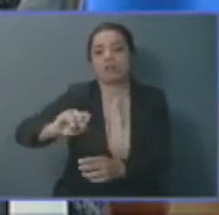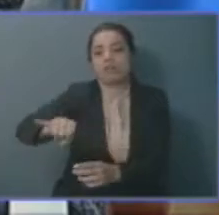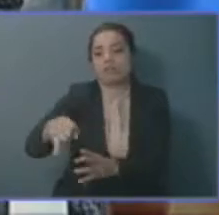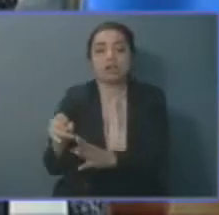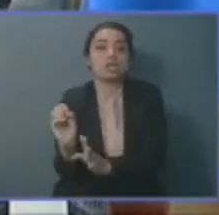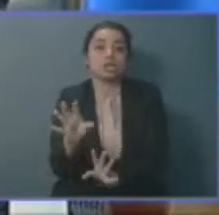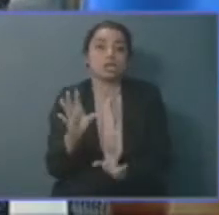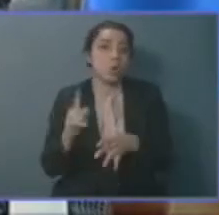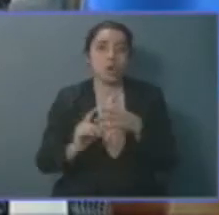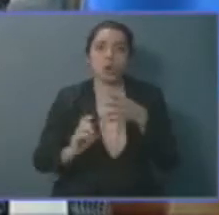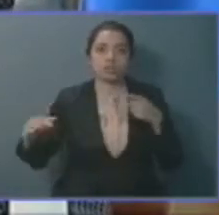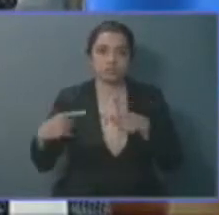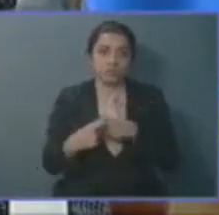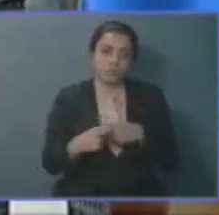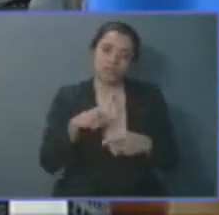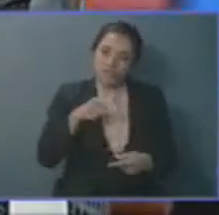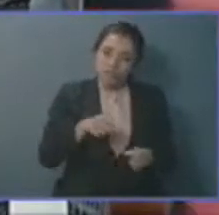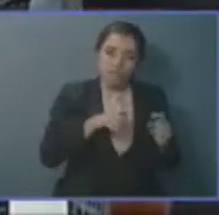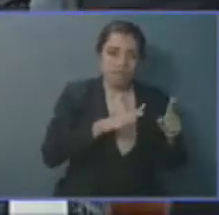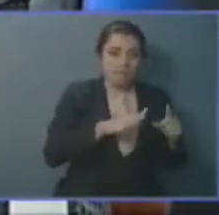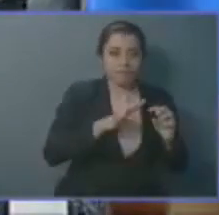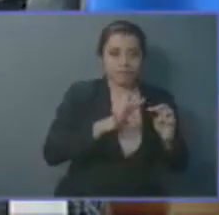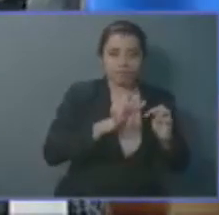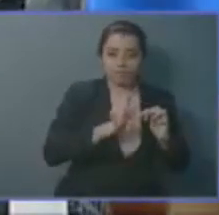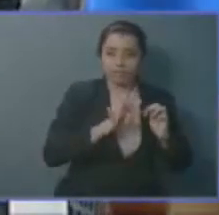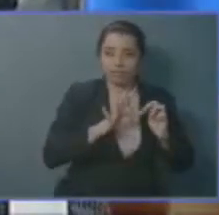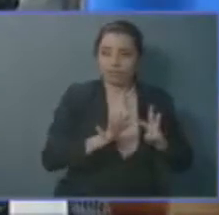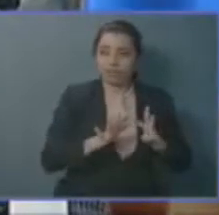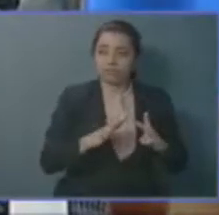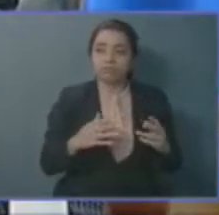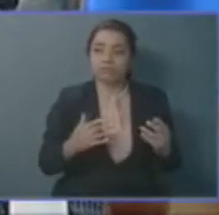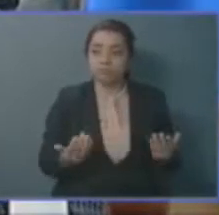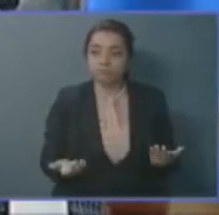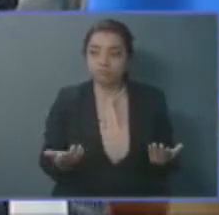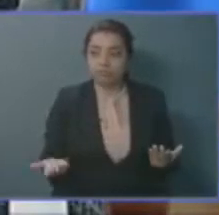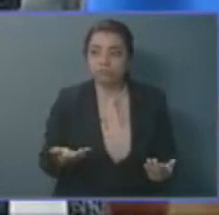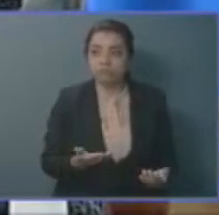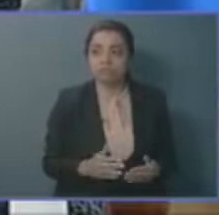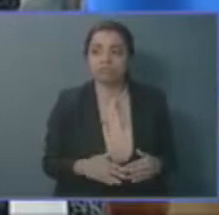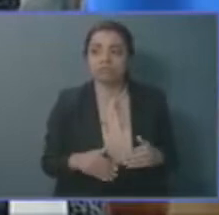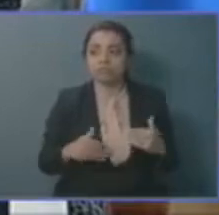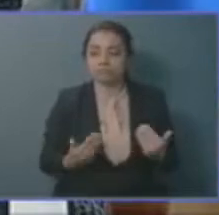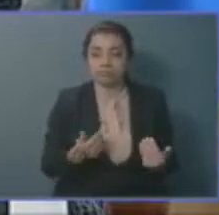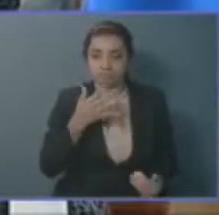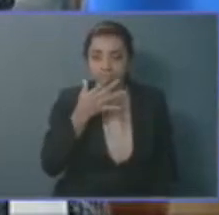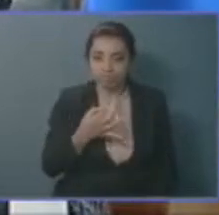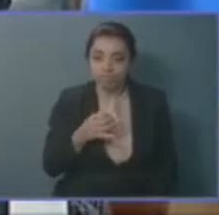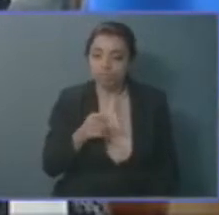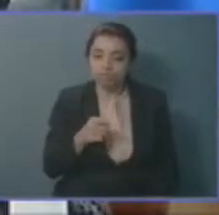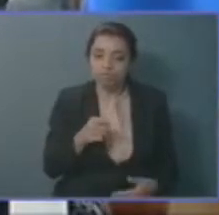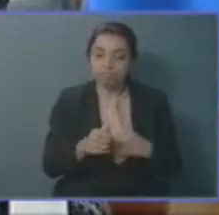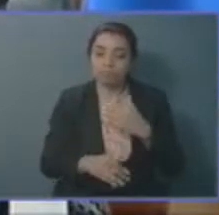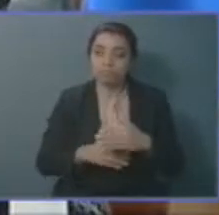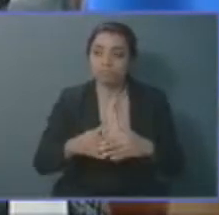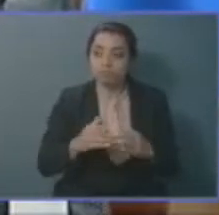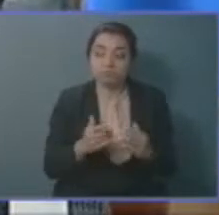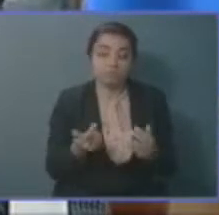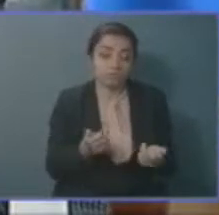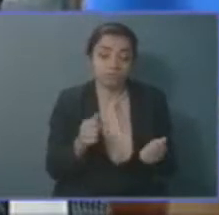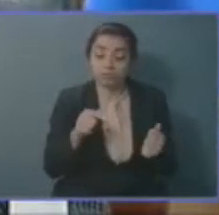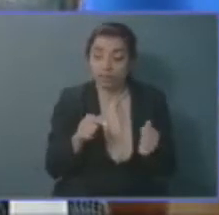Eso fue el decreto 648, pero tenía que hacer una cita de él porque fue realmente el preámbulo en la